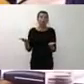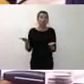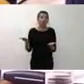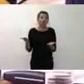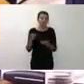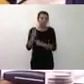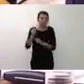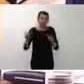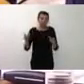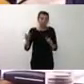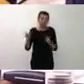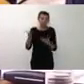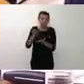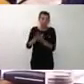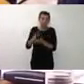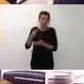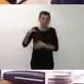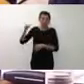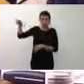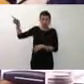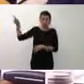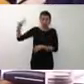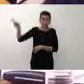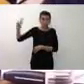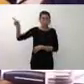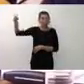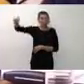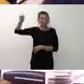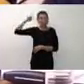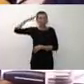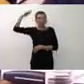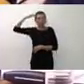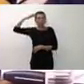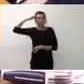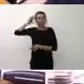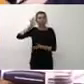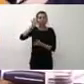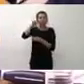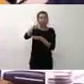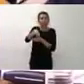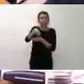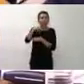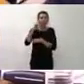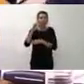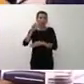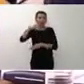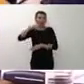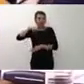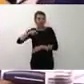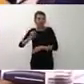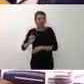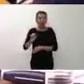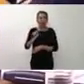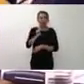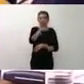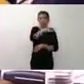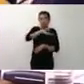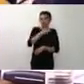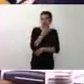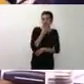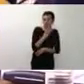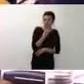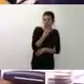que ha muerto allá soñando con volver a ver el Roque de Taganana, los Tilos, Arguamul o el Pinar,